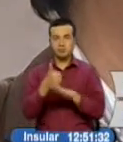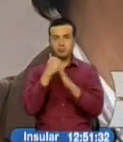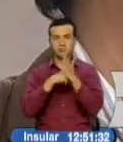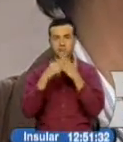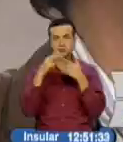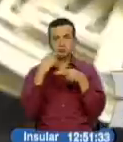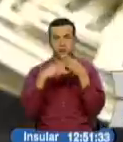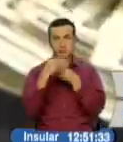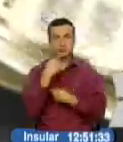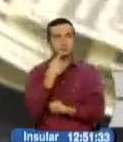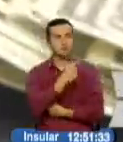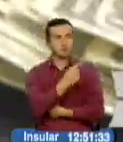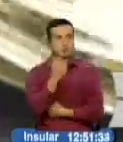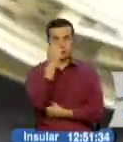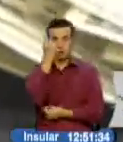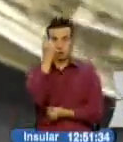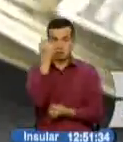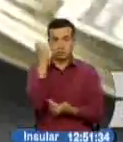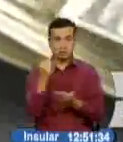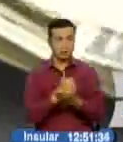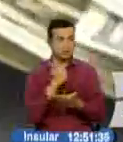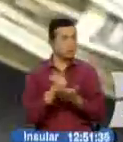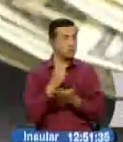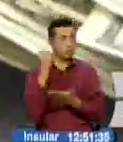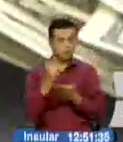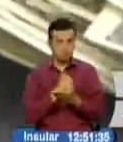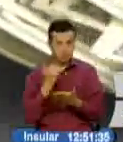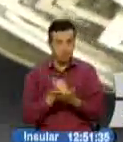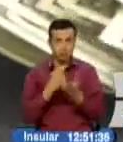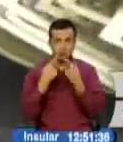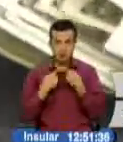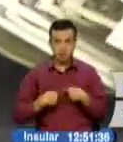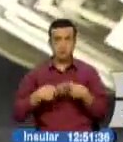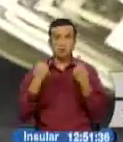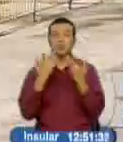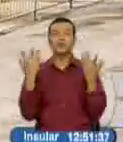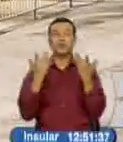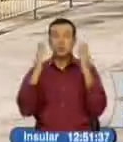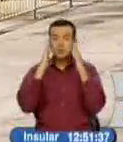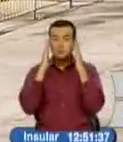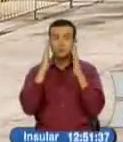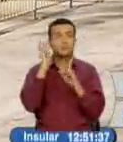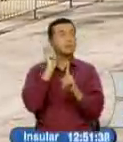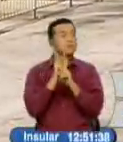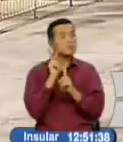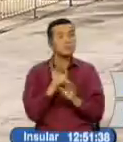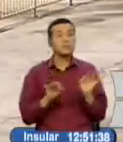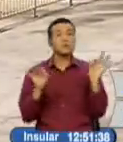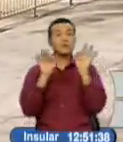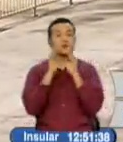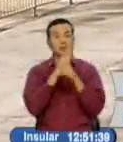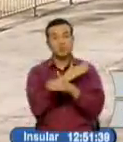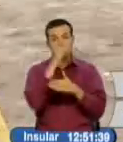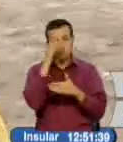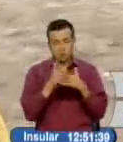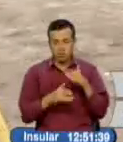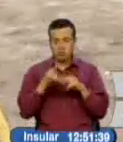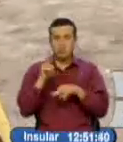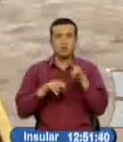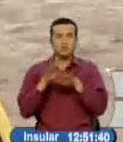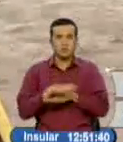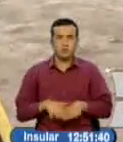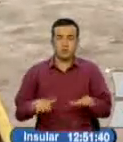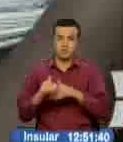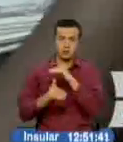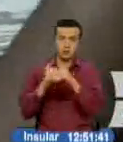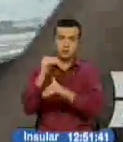y Finanzas, los recursos que se obtengan de la última emisión de bonos se los destinarán principalmente a la culminación de obras de infraestructura en